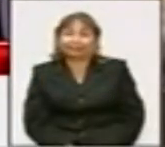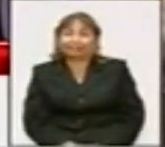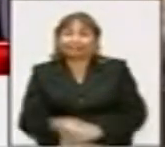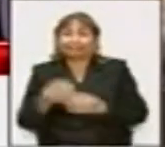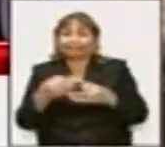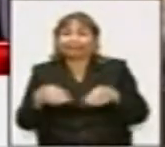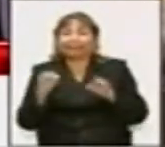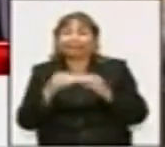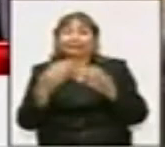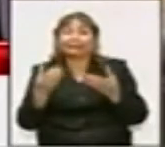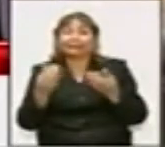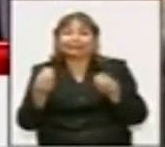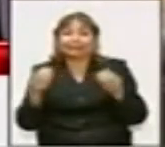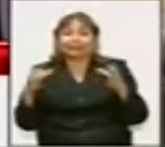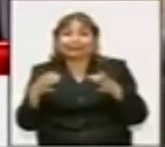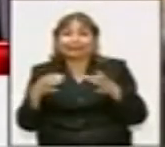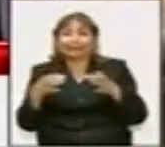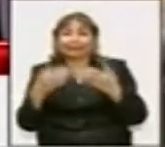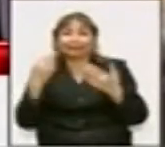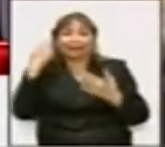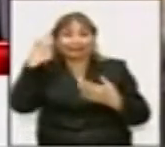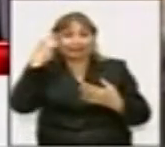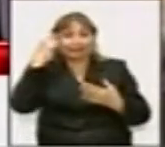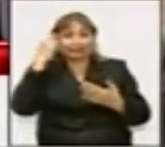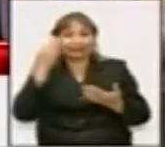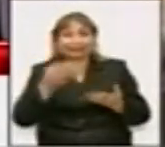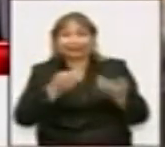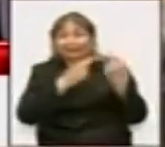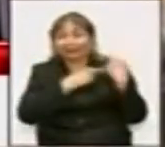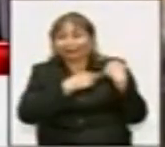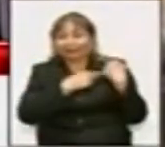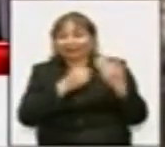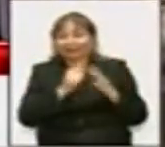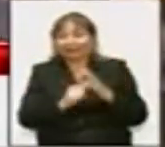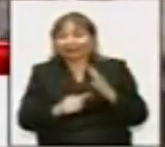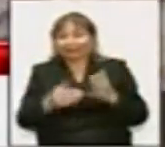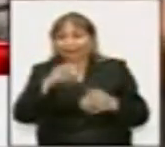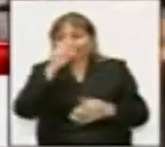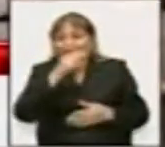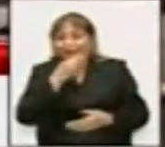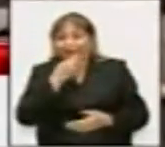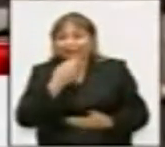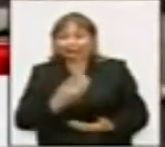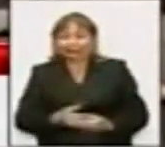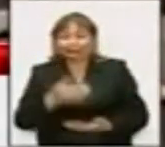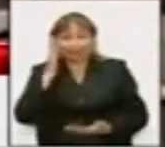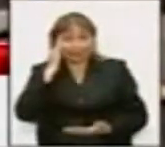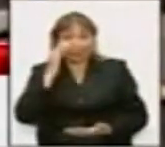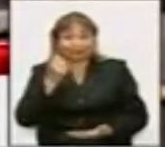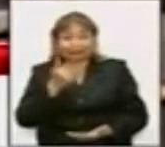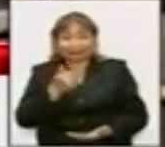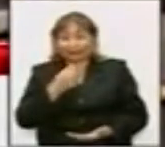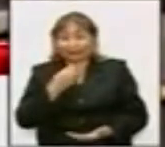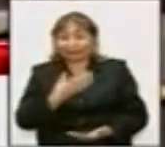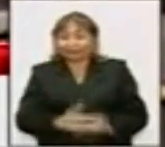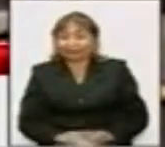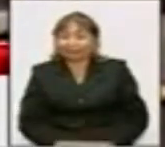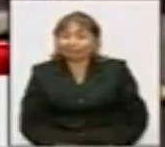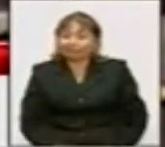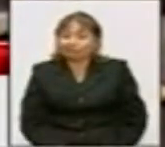es como es que el congreso desde un punto de vista político la agenda del país no me parece que eso es lo esencial